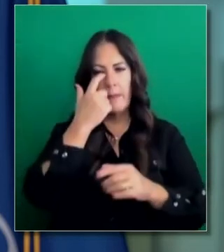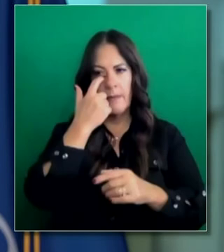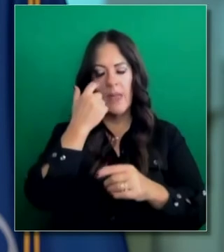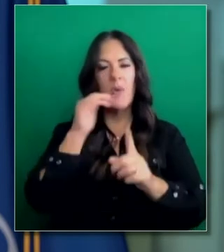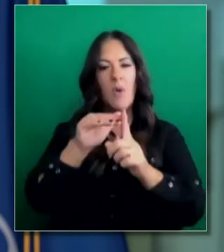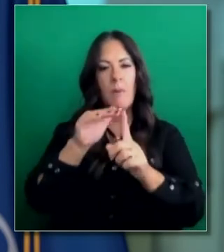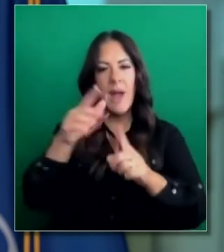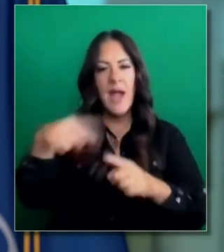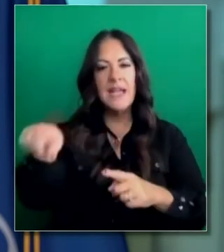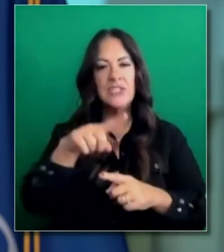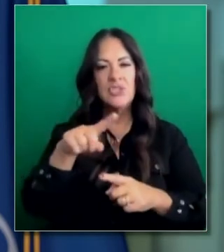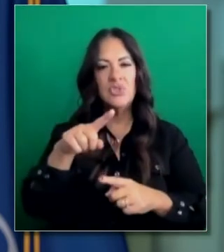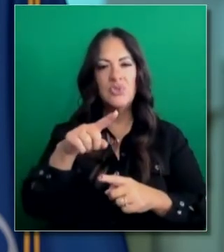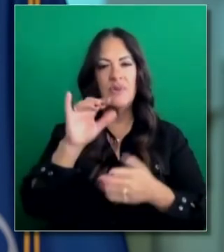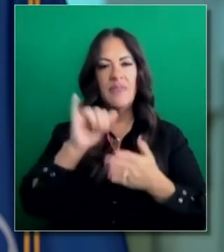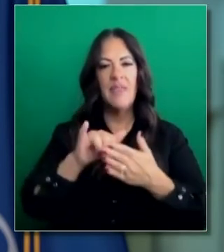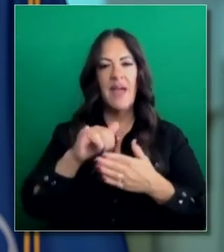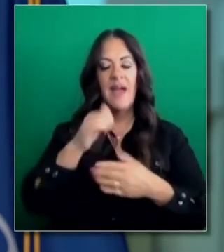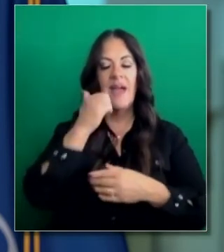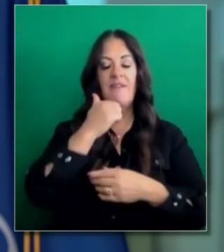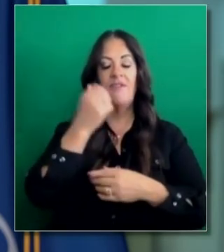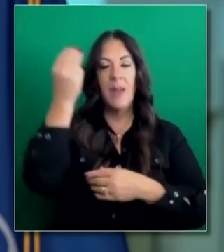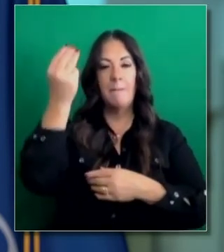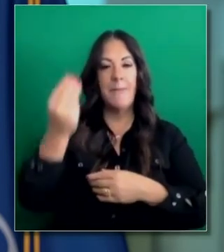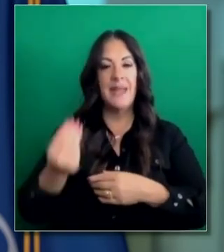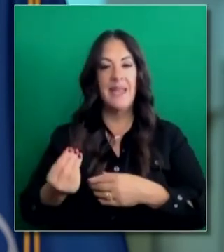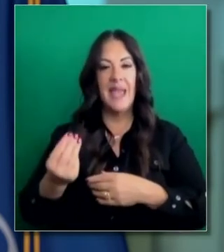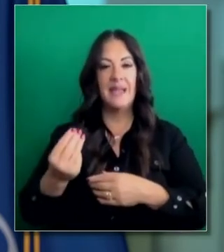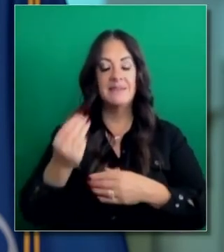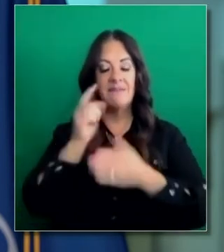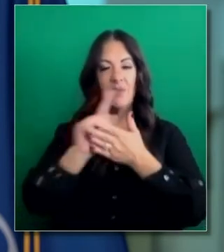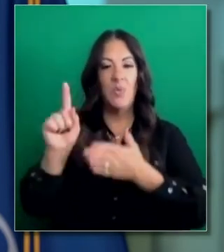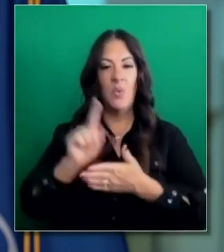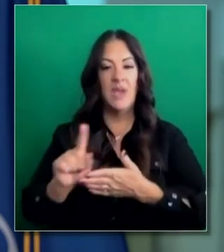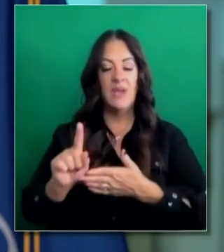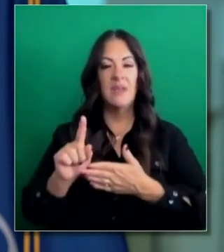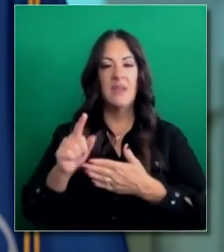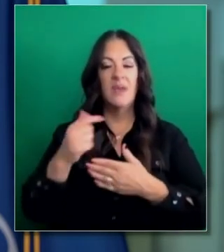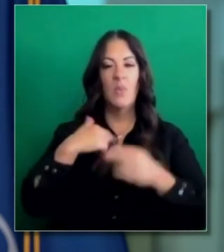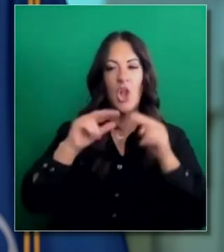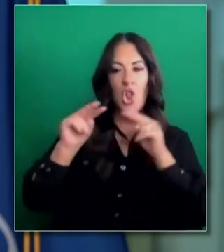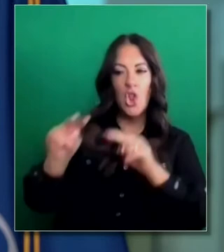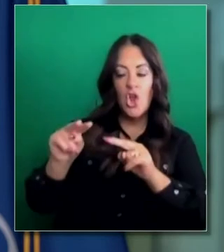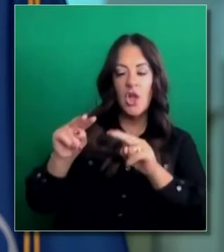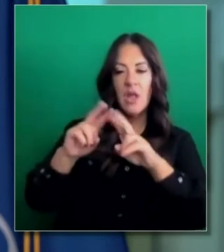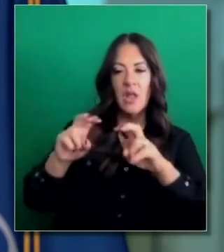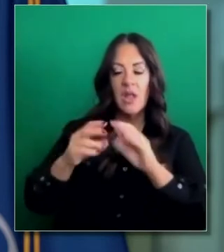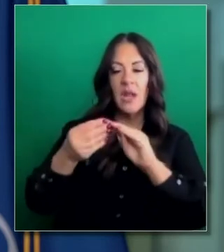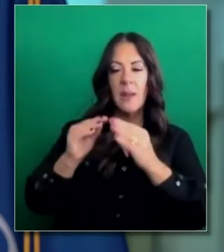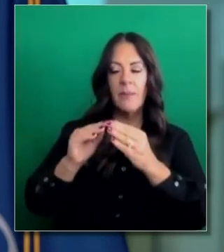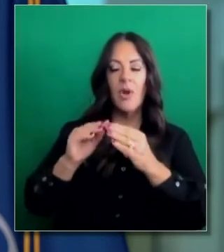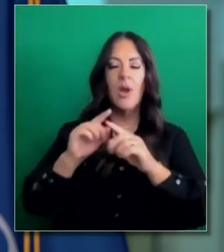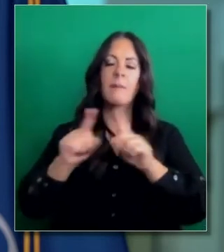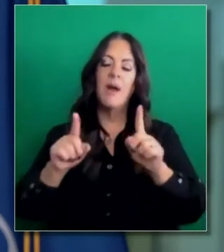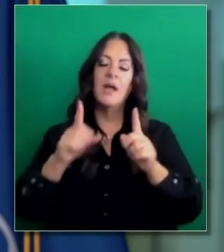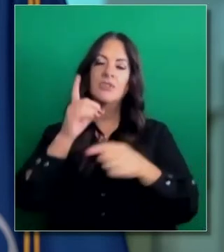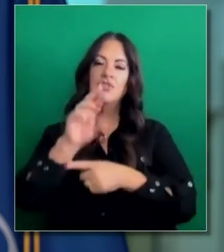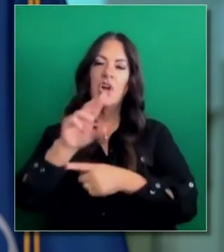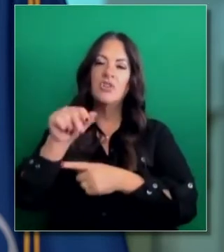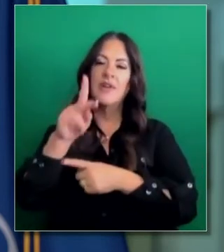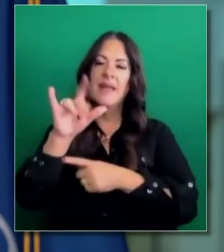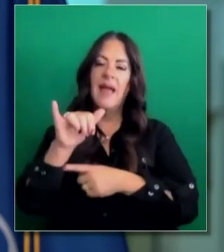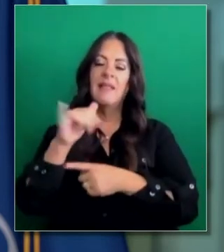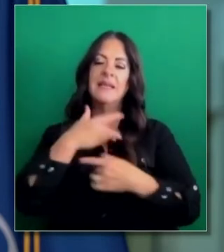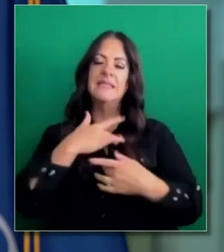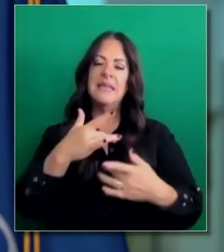que los datos de los lunes siempre hay que ver por eso el doctor galli le hace las reseñas los martes